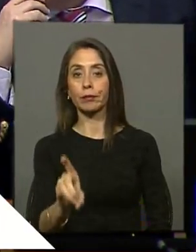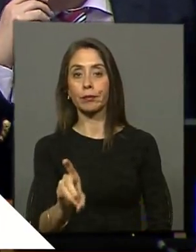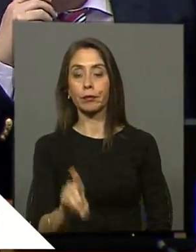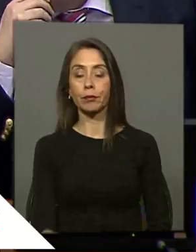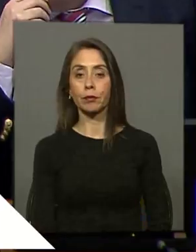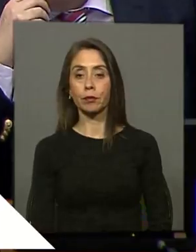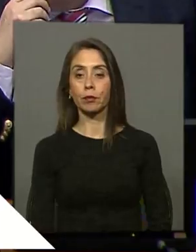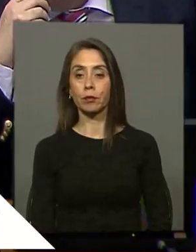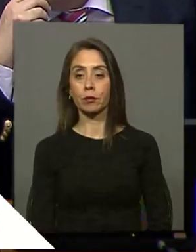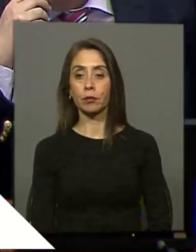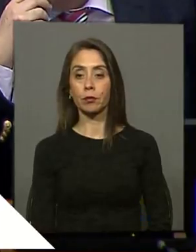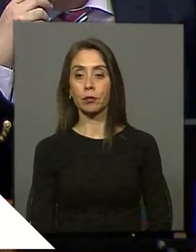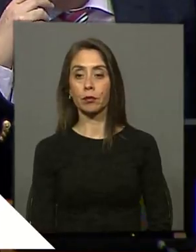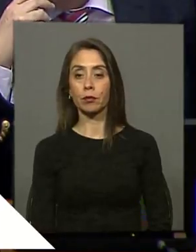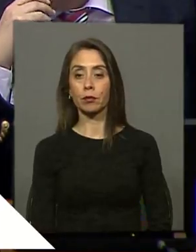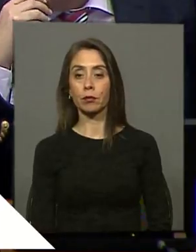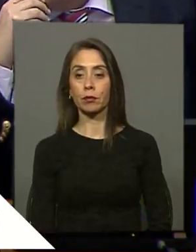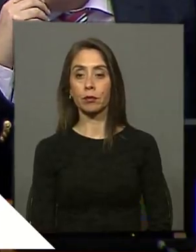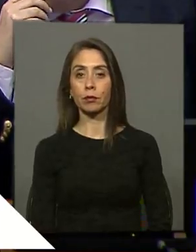bueno